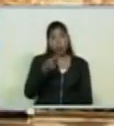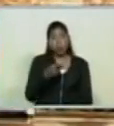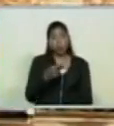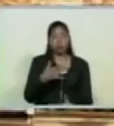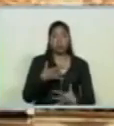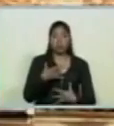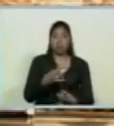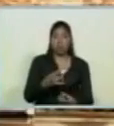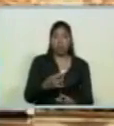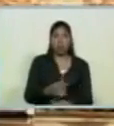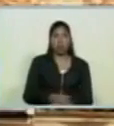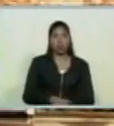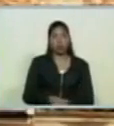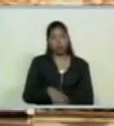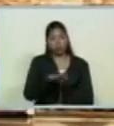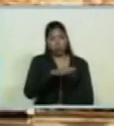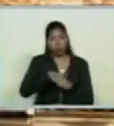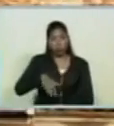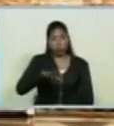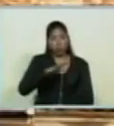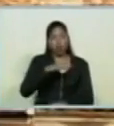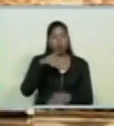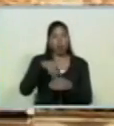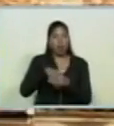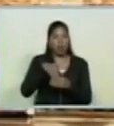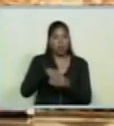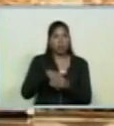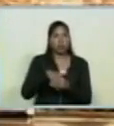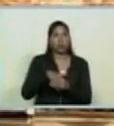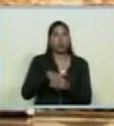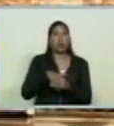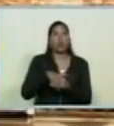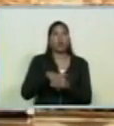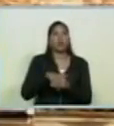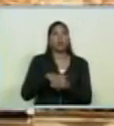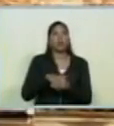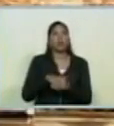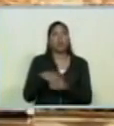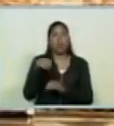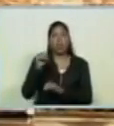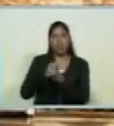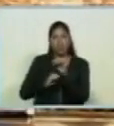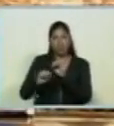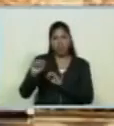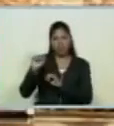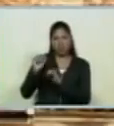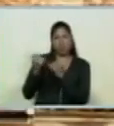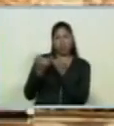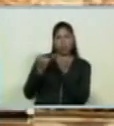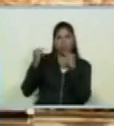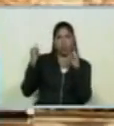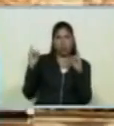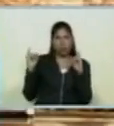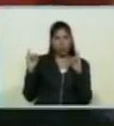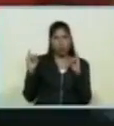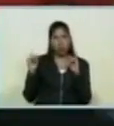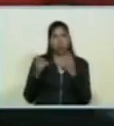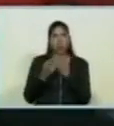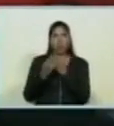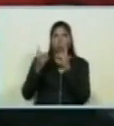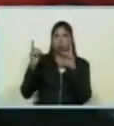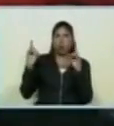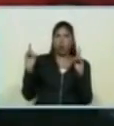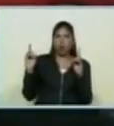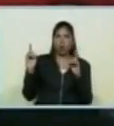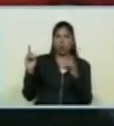La democracia venezolana, las elecciones, el diálogo, la defensa de nuestra independencia, nuestra soberanía, contra